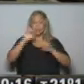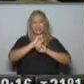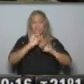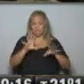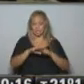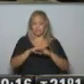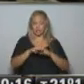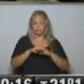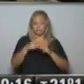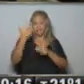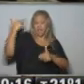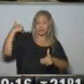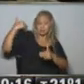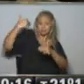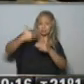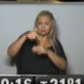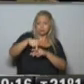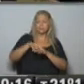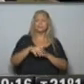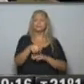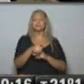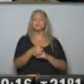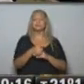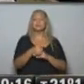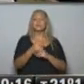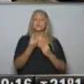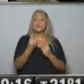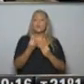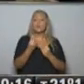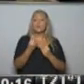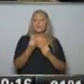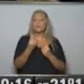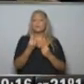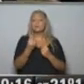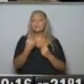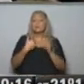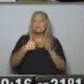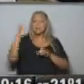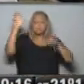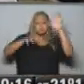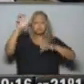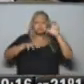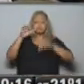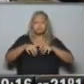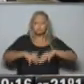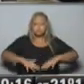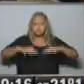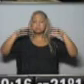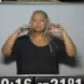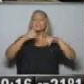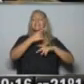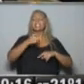desde 1906. Esto pasó porque empezaron cayendo más de 100 milímetros,